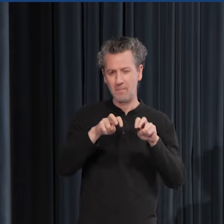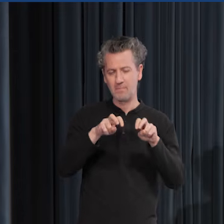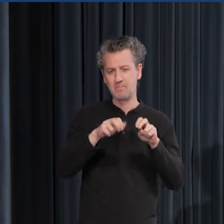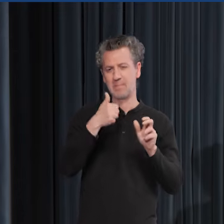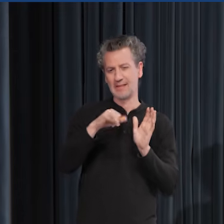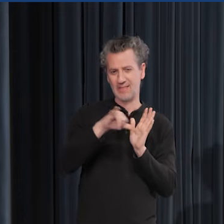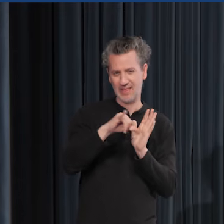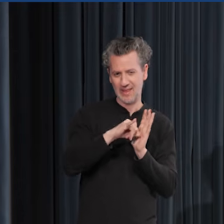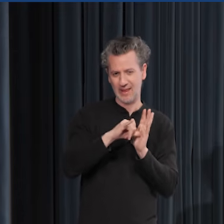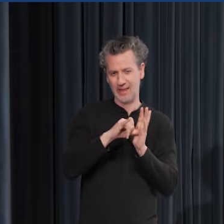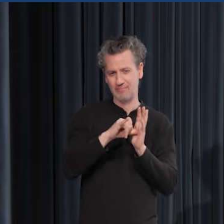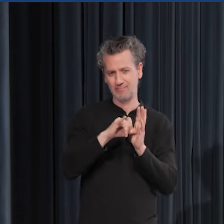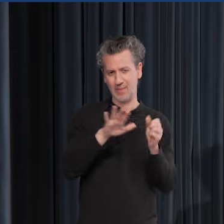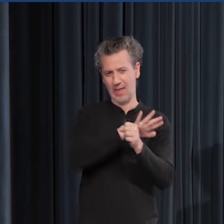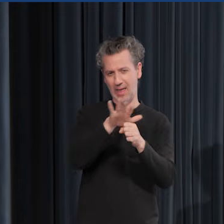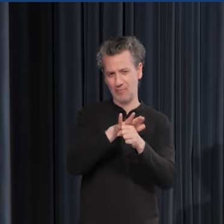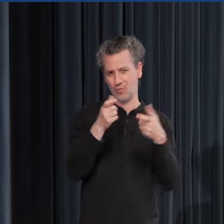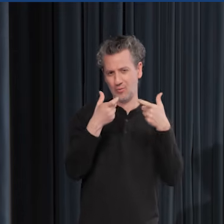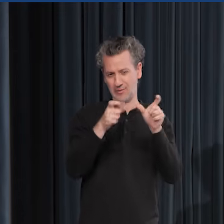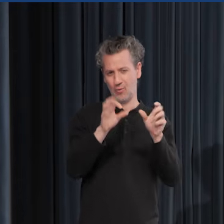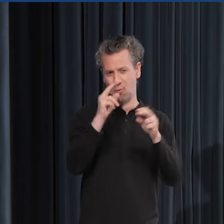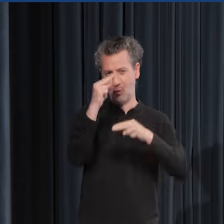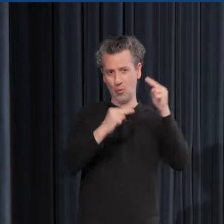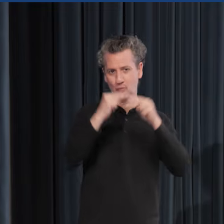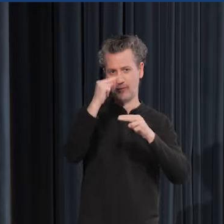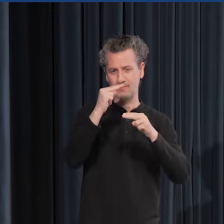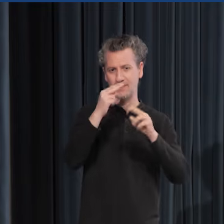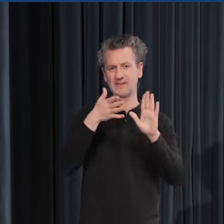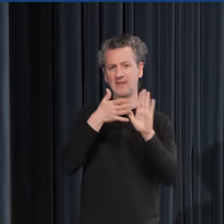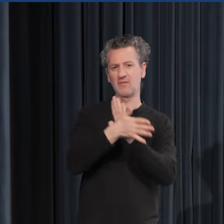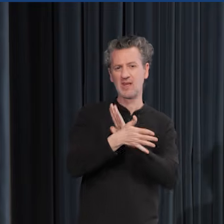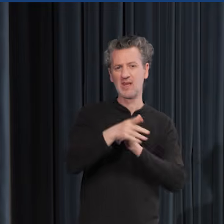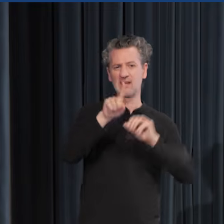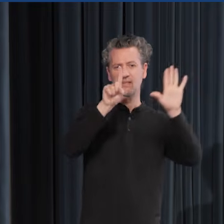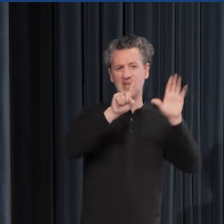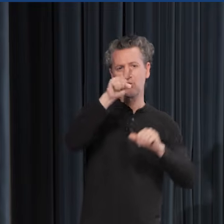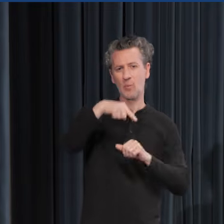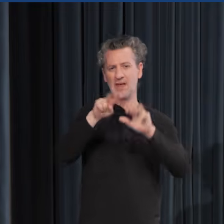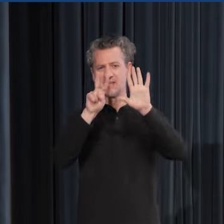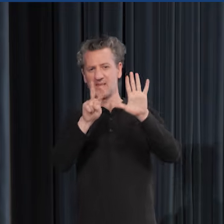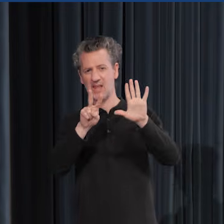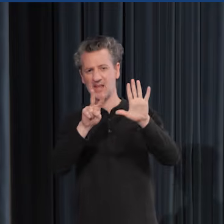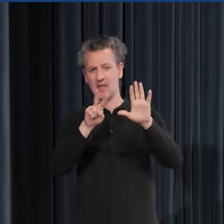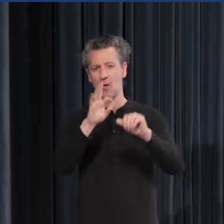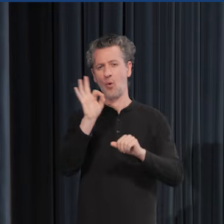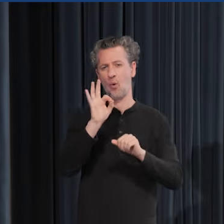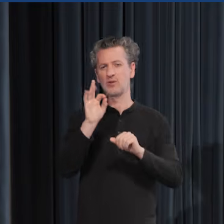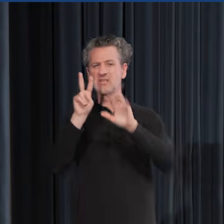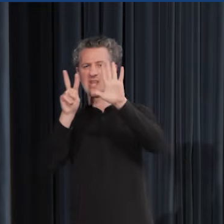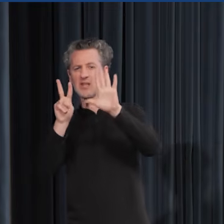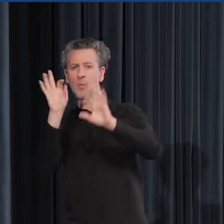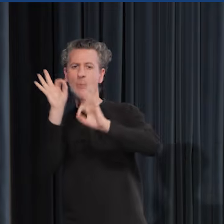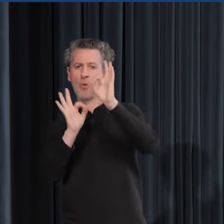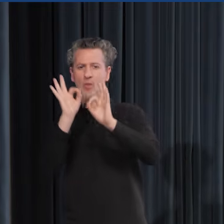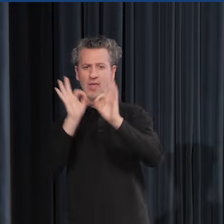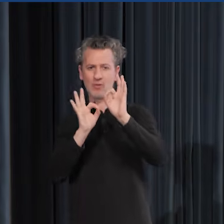de la construcción, que representa aproximadamente entre un 6,7 y un 7%